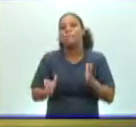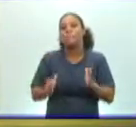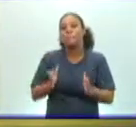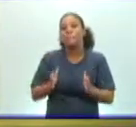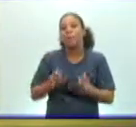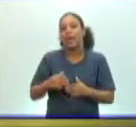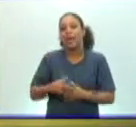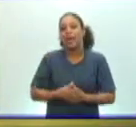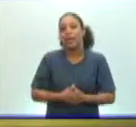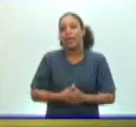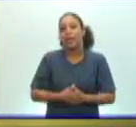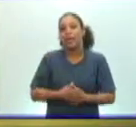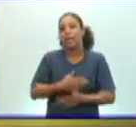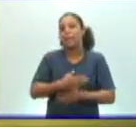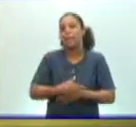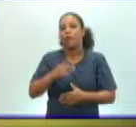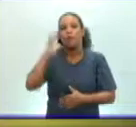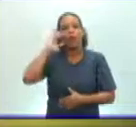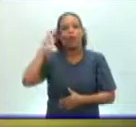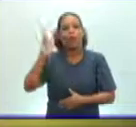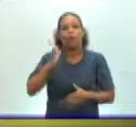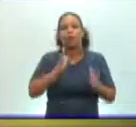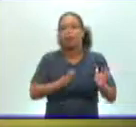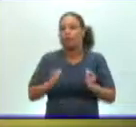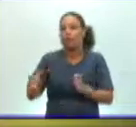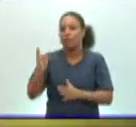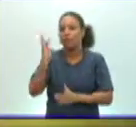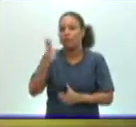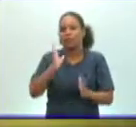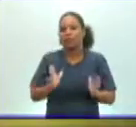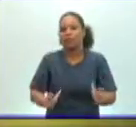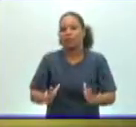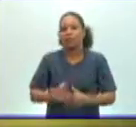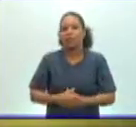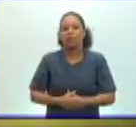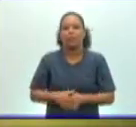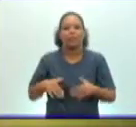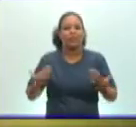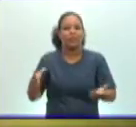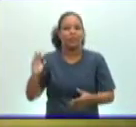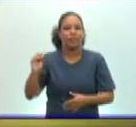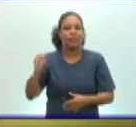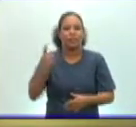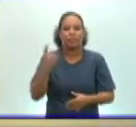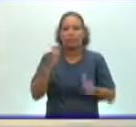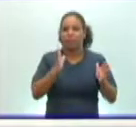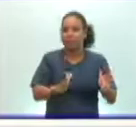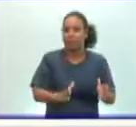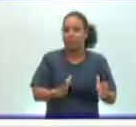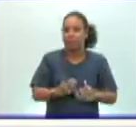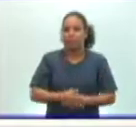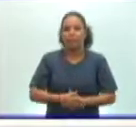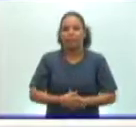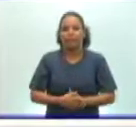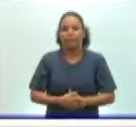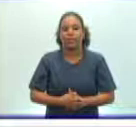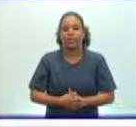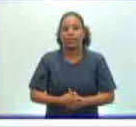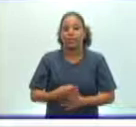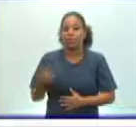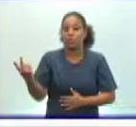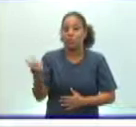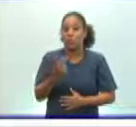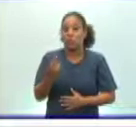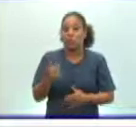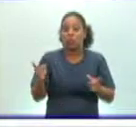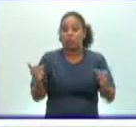recordar cada una de las partes del teorema de las transversales. ¿Qué plantea la primera parte? Si 2 semirrectas